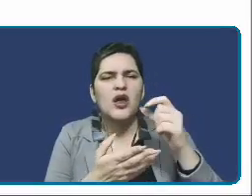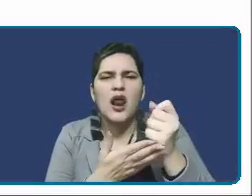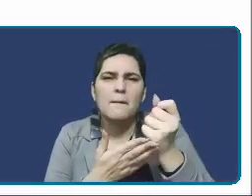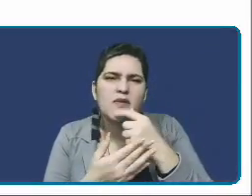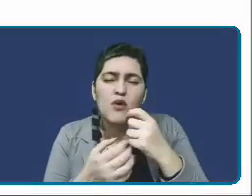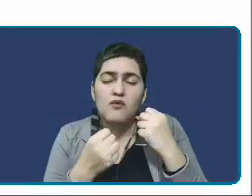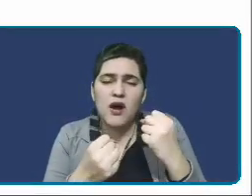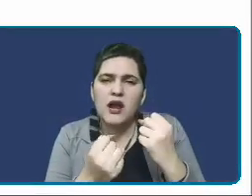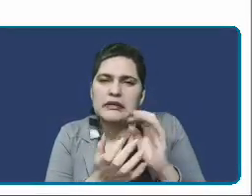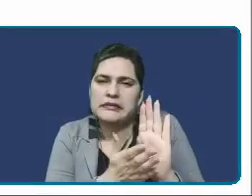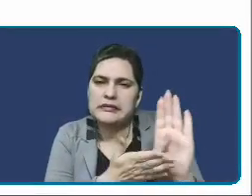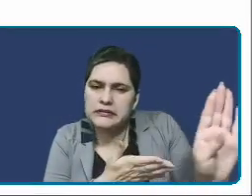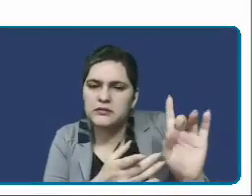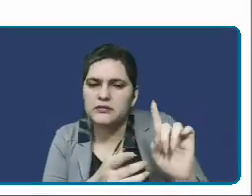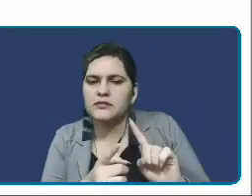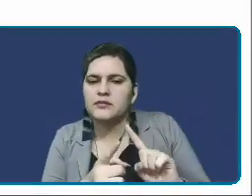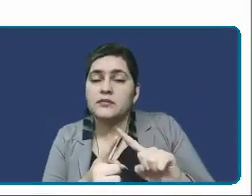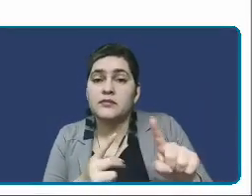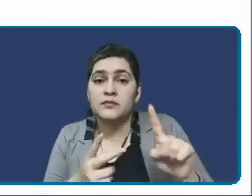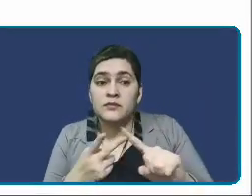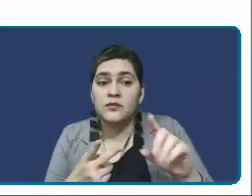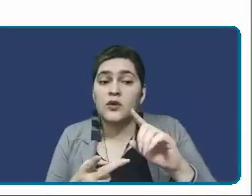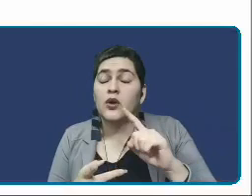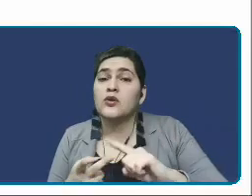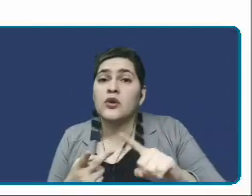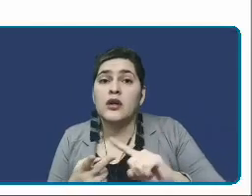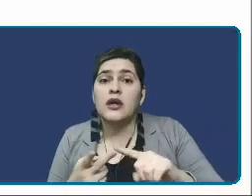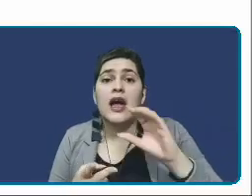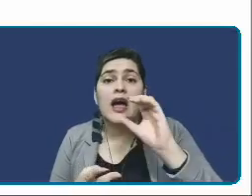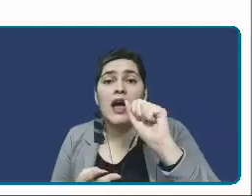Y la cándida, como lo dije, puede estar